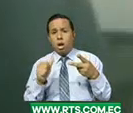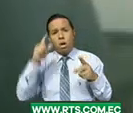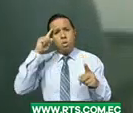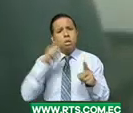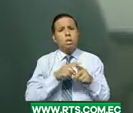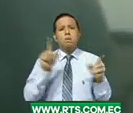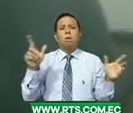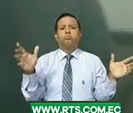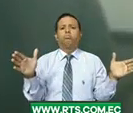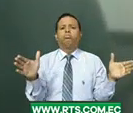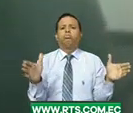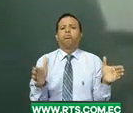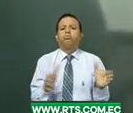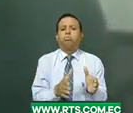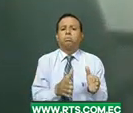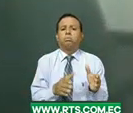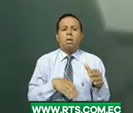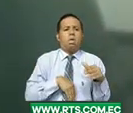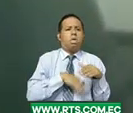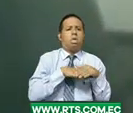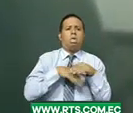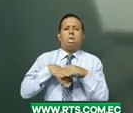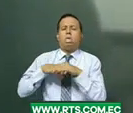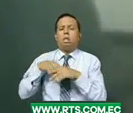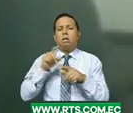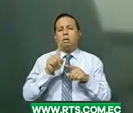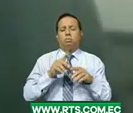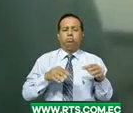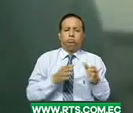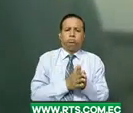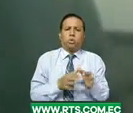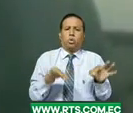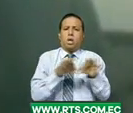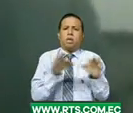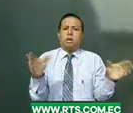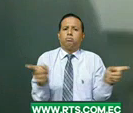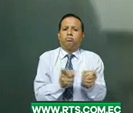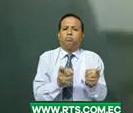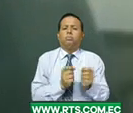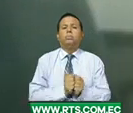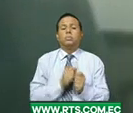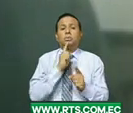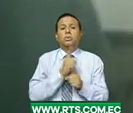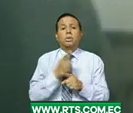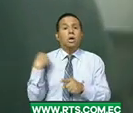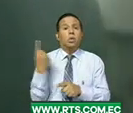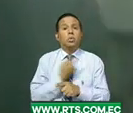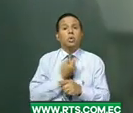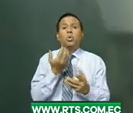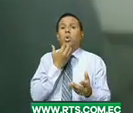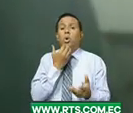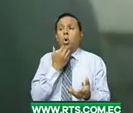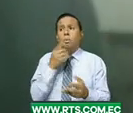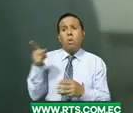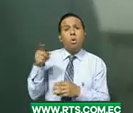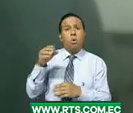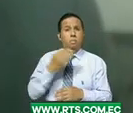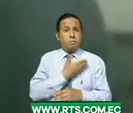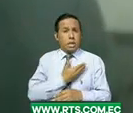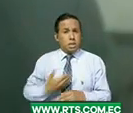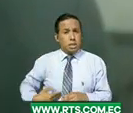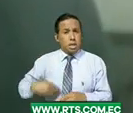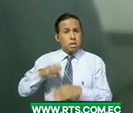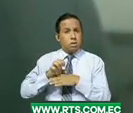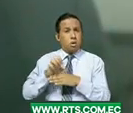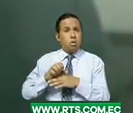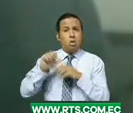COE Nacional no ha contemplado motivar al señor presidente de la República a la firma de un nuevo decreto para un